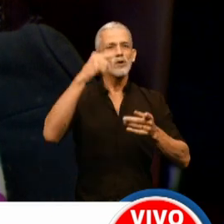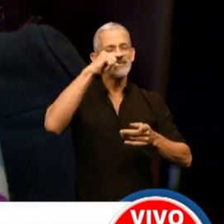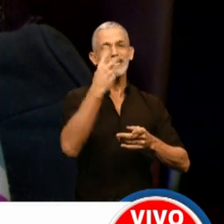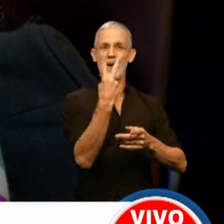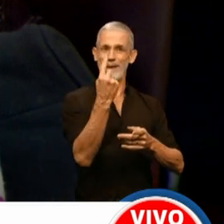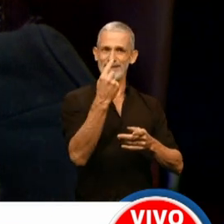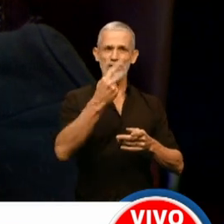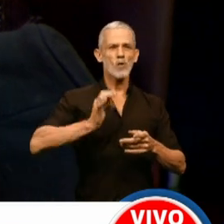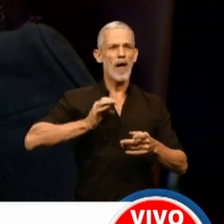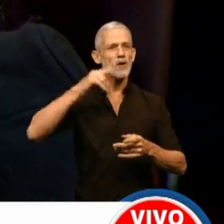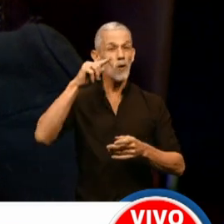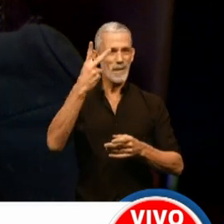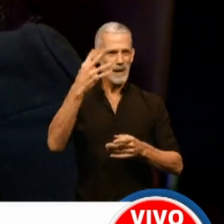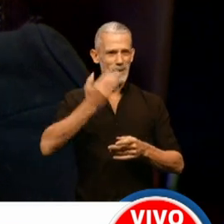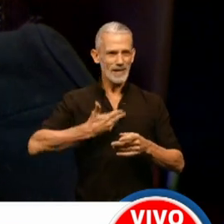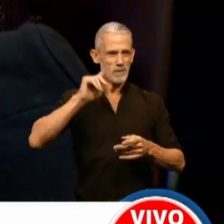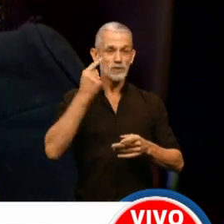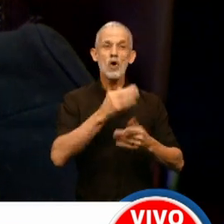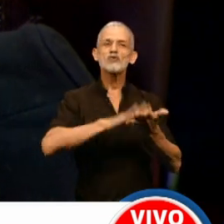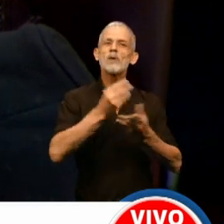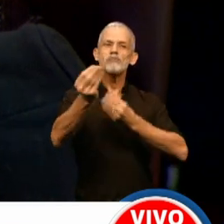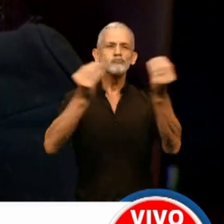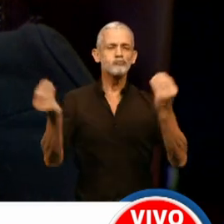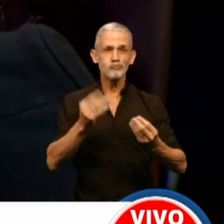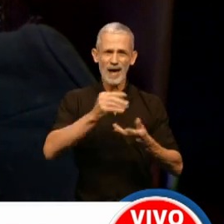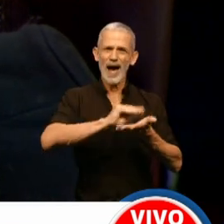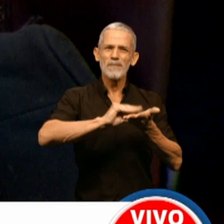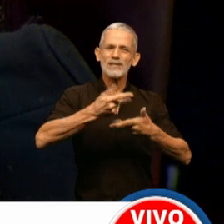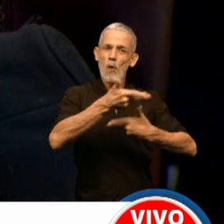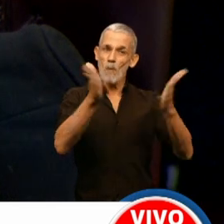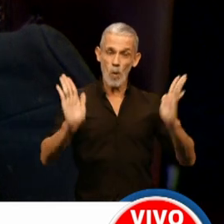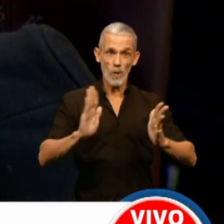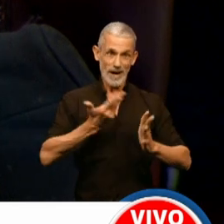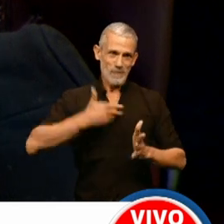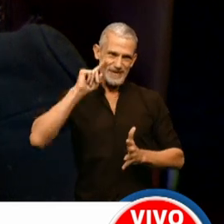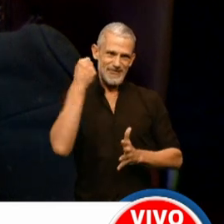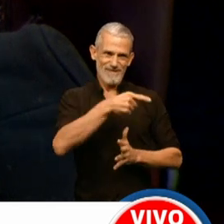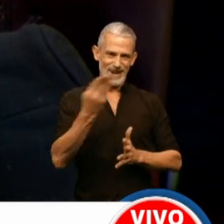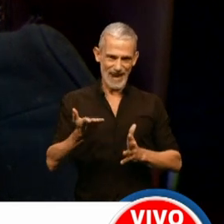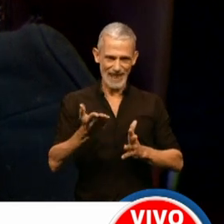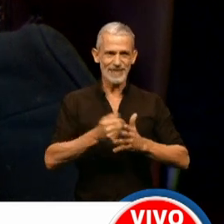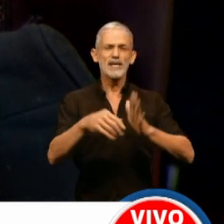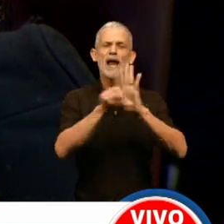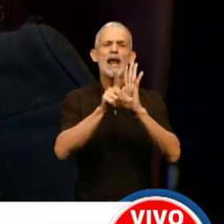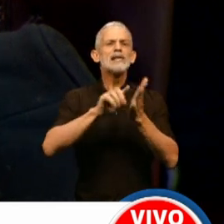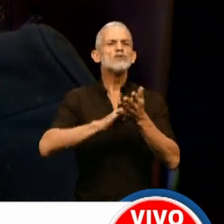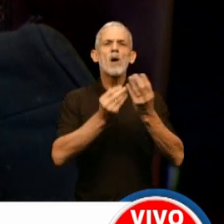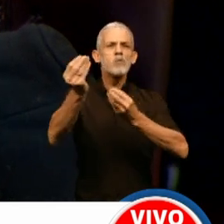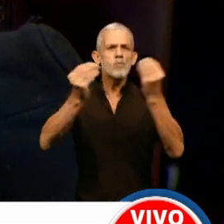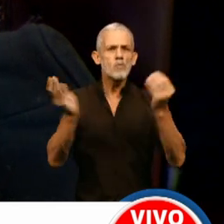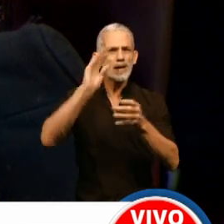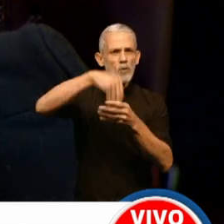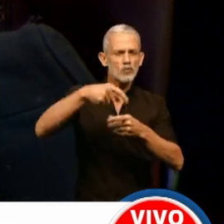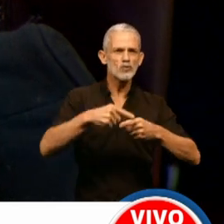21 2020 de cupo laboral en la administración pública del presidente alberto fernández las leyes de cupo e inclusión